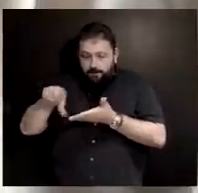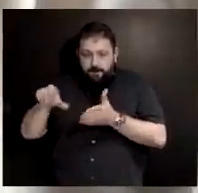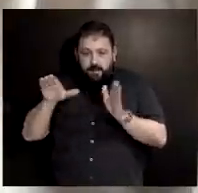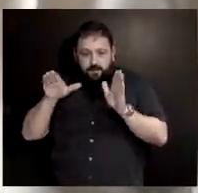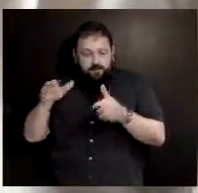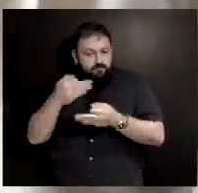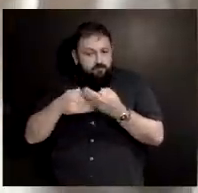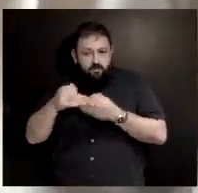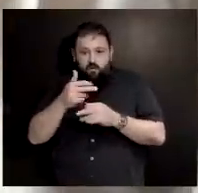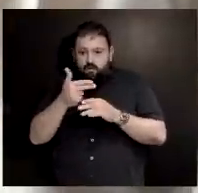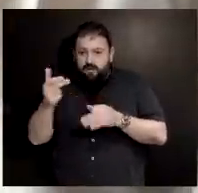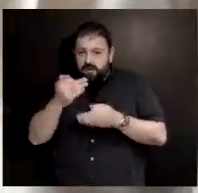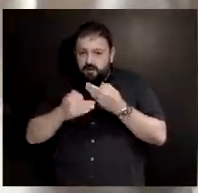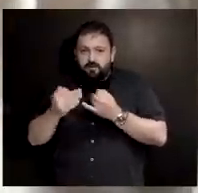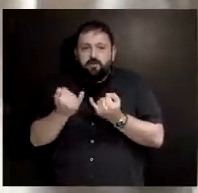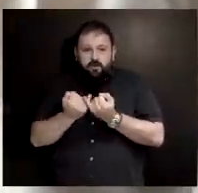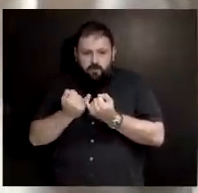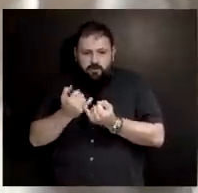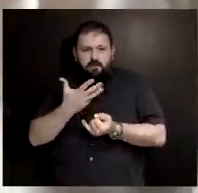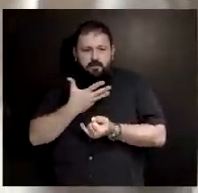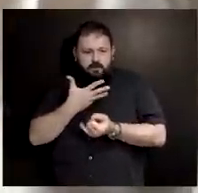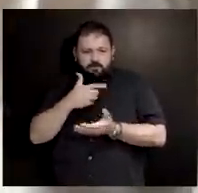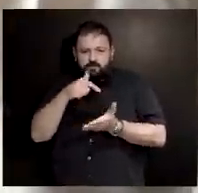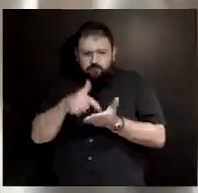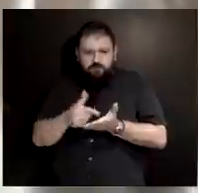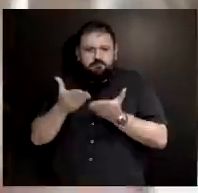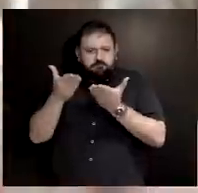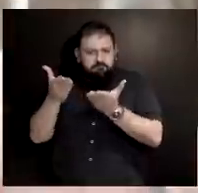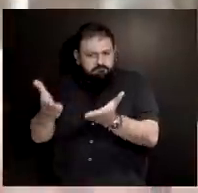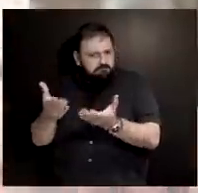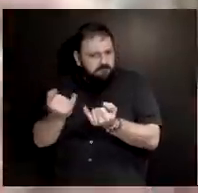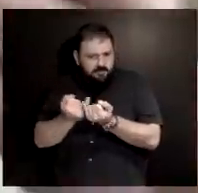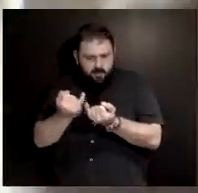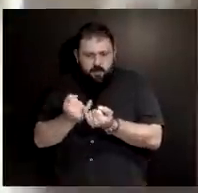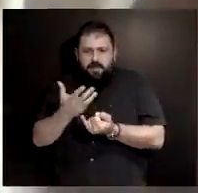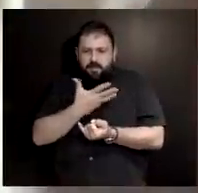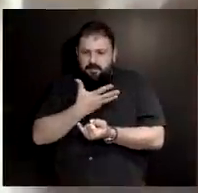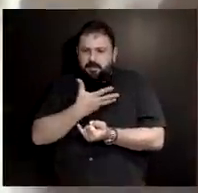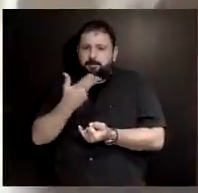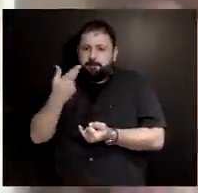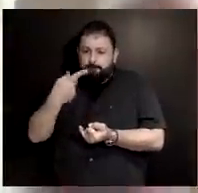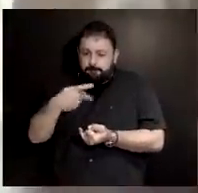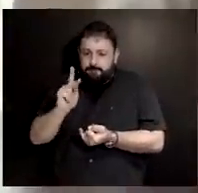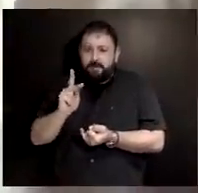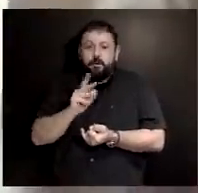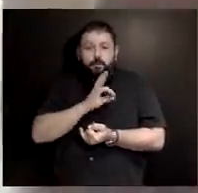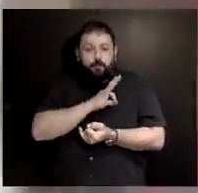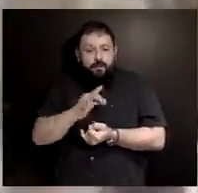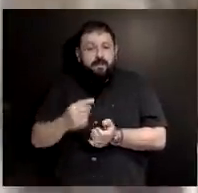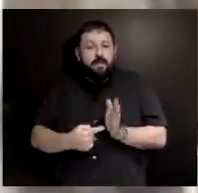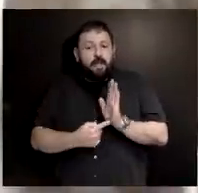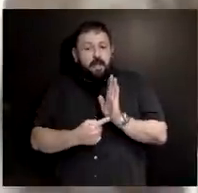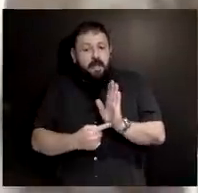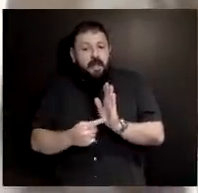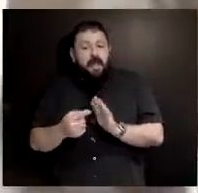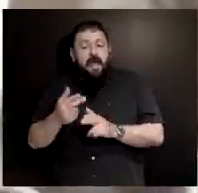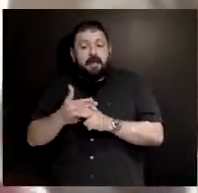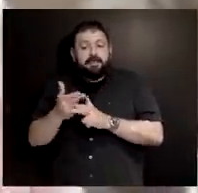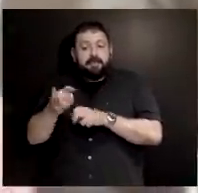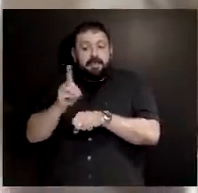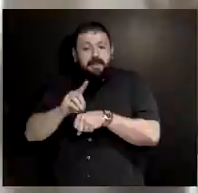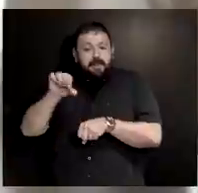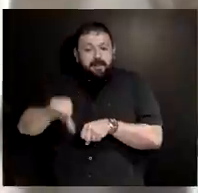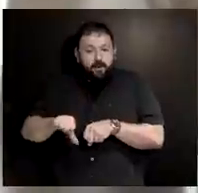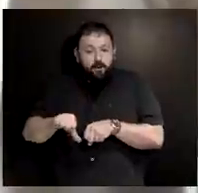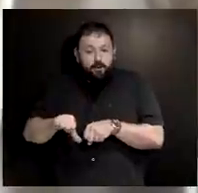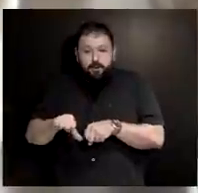reservado en Guadalajara, va a tener su espacio en las Extravaganas de Guadalajara. Ojo, que sí. Puedan comprobar que claro. Lo compraron hasta el día de hoy. No se me